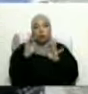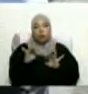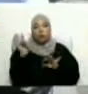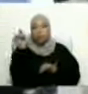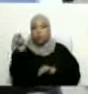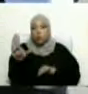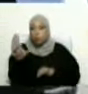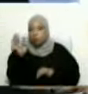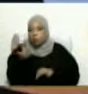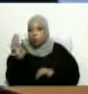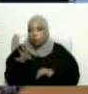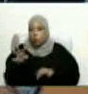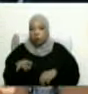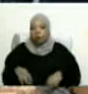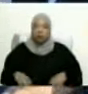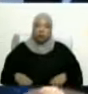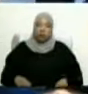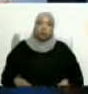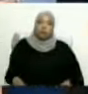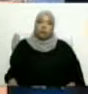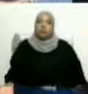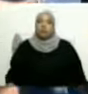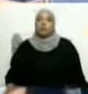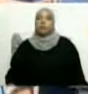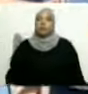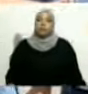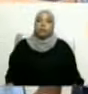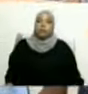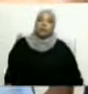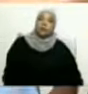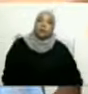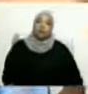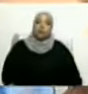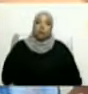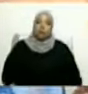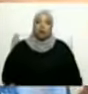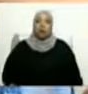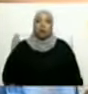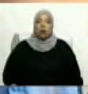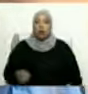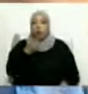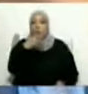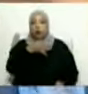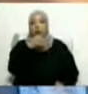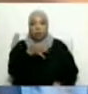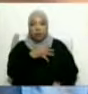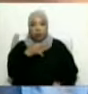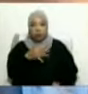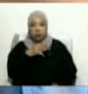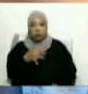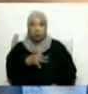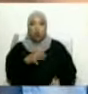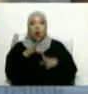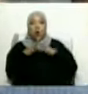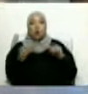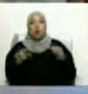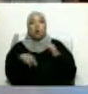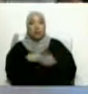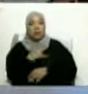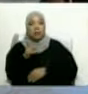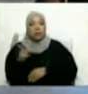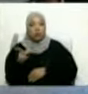en Venezuela. Sí, buenas tardes. Queremos en primer momento saludar a todo el sector